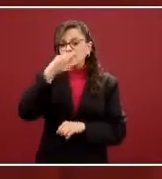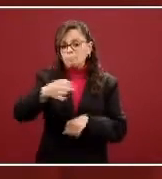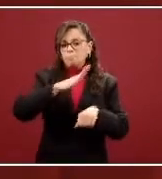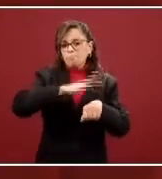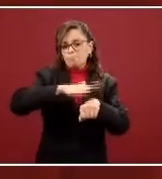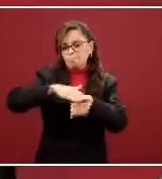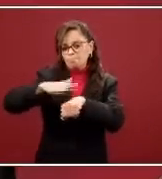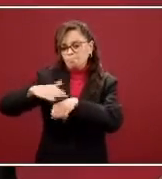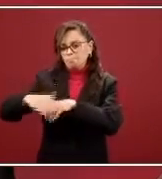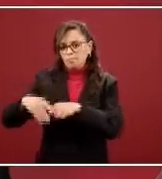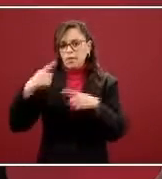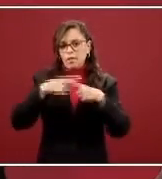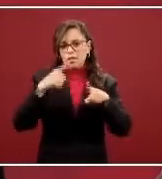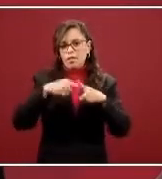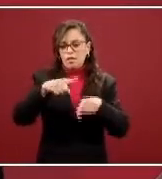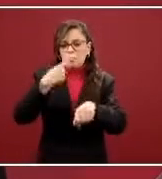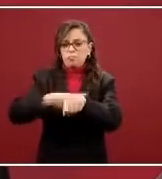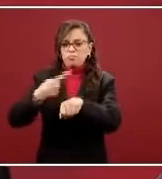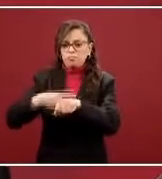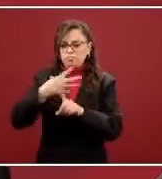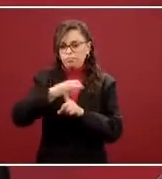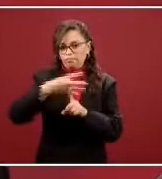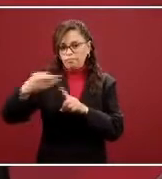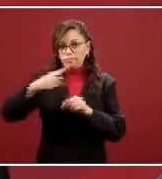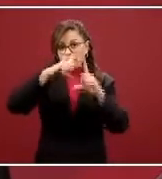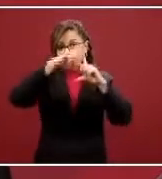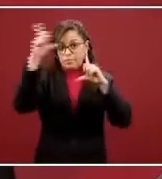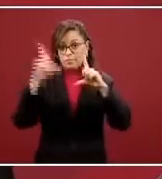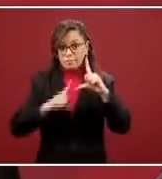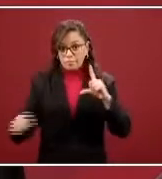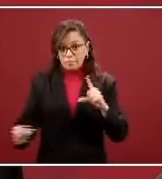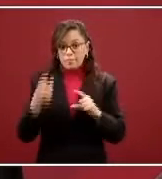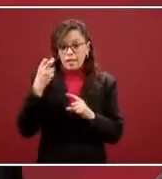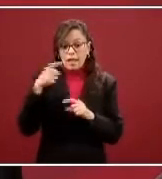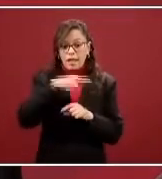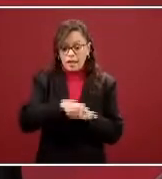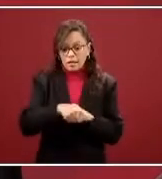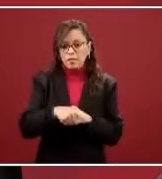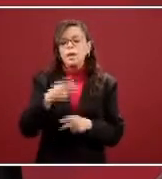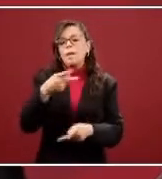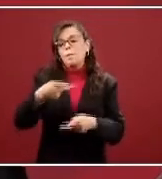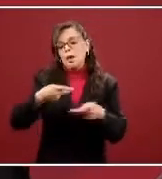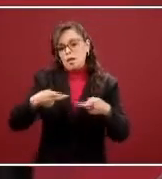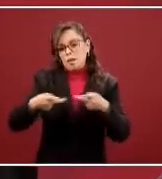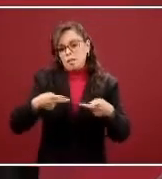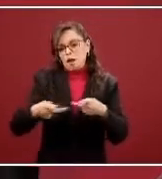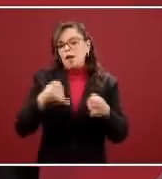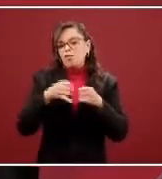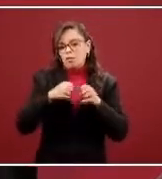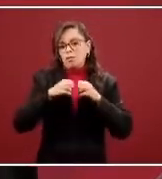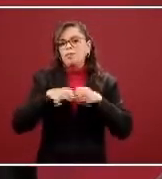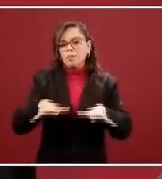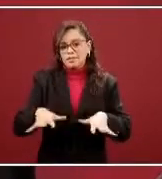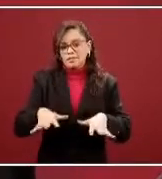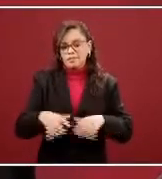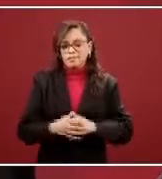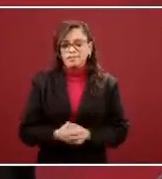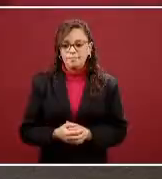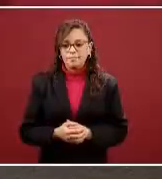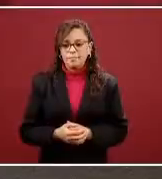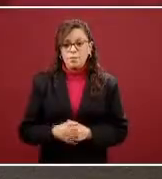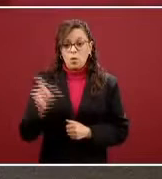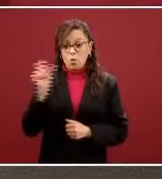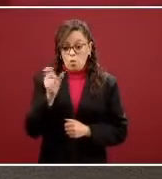toda la República, y en base a la extracción de esa base de datos se prepara toda la información. Pero en el momento que nosotros extraemos la